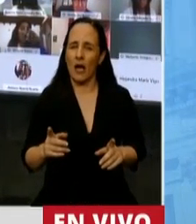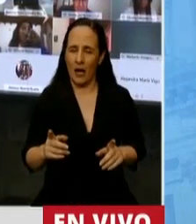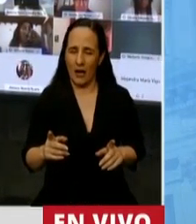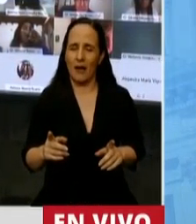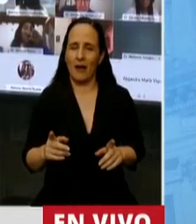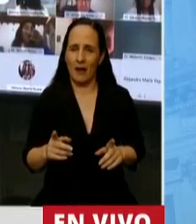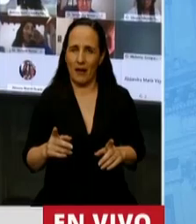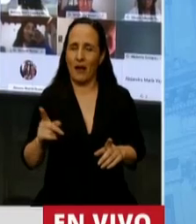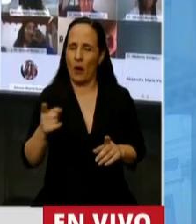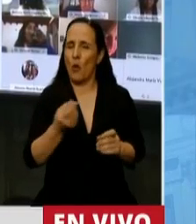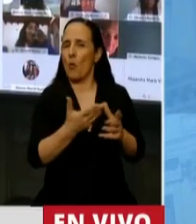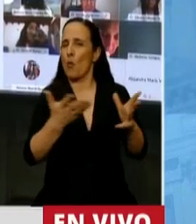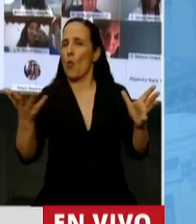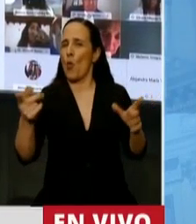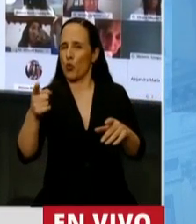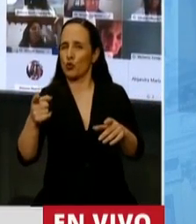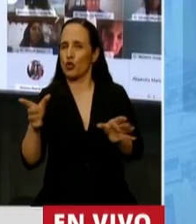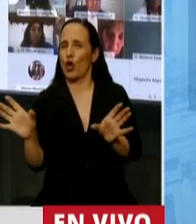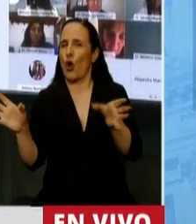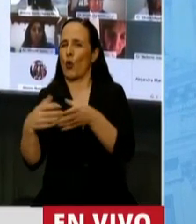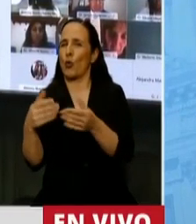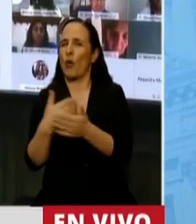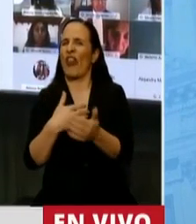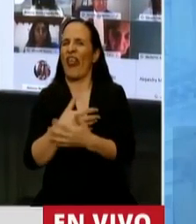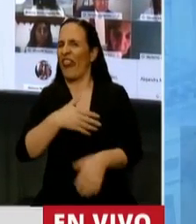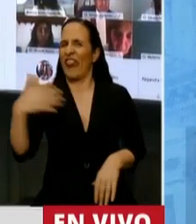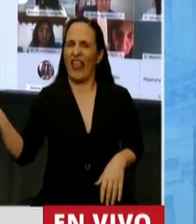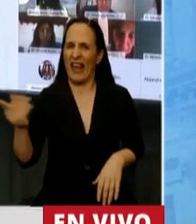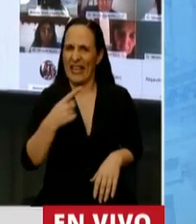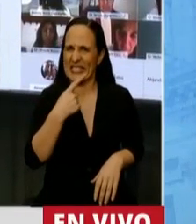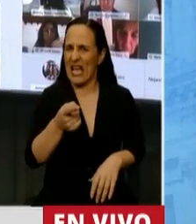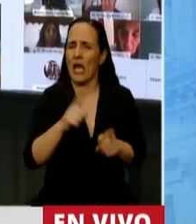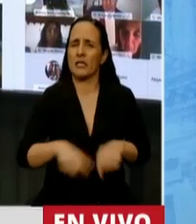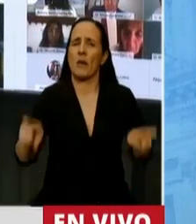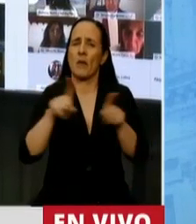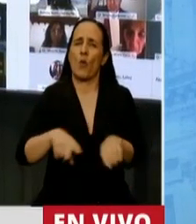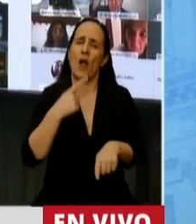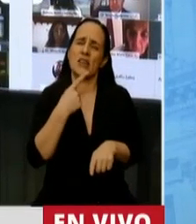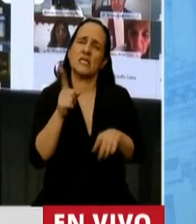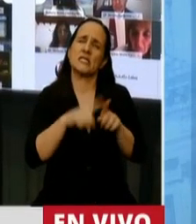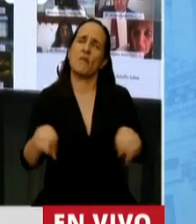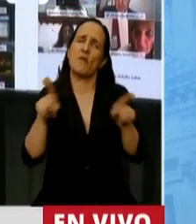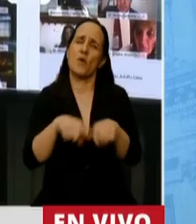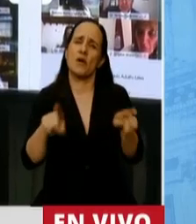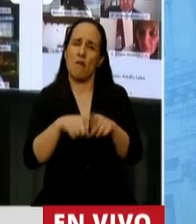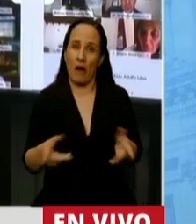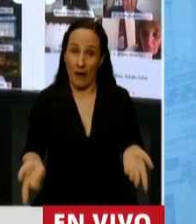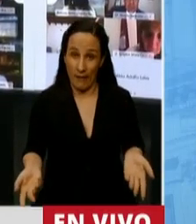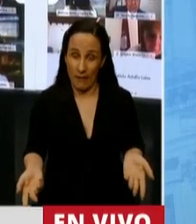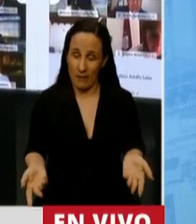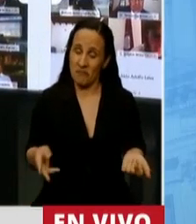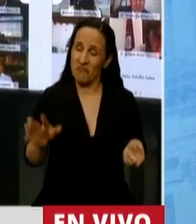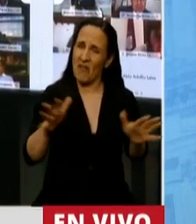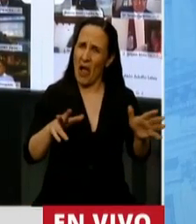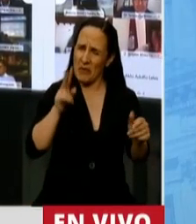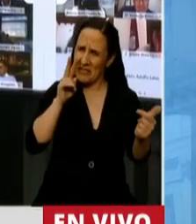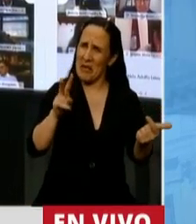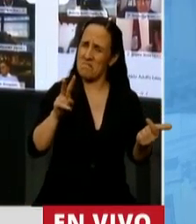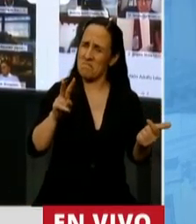lo de esta derecha recalcitrante que siempre dice lo mismo, ¿no? La verdad es que uno a veces no puede